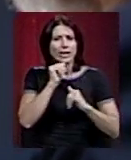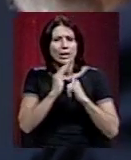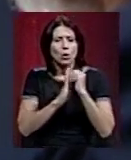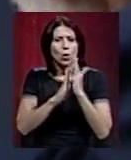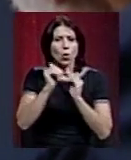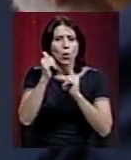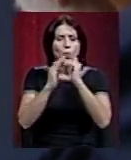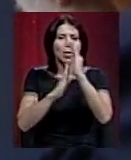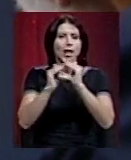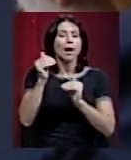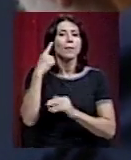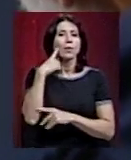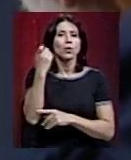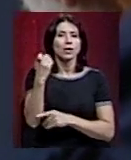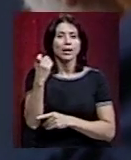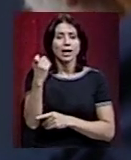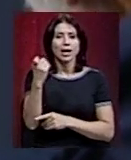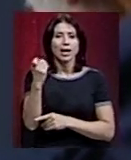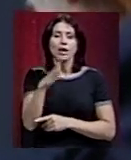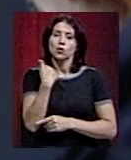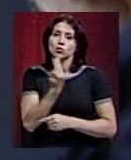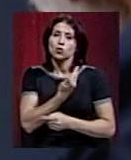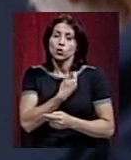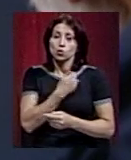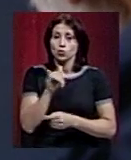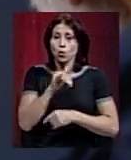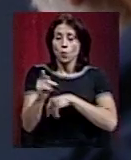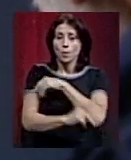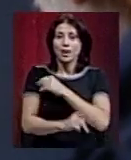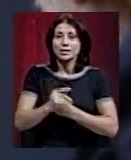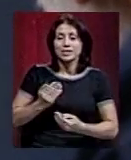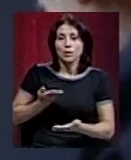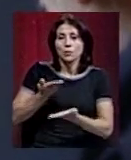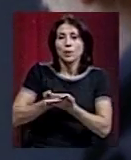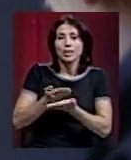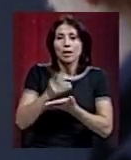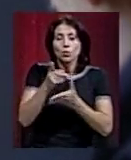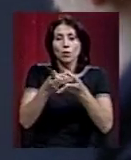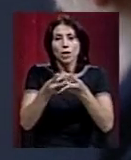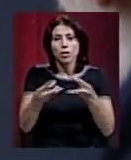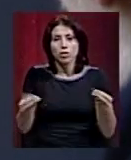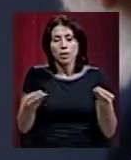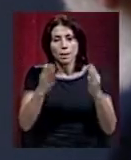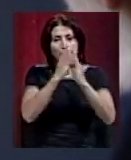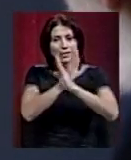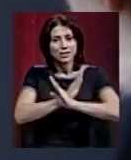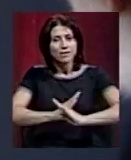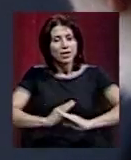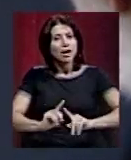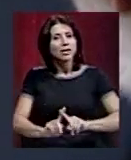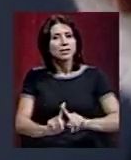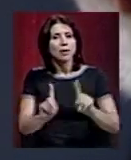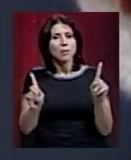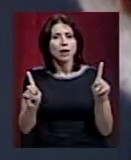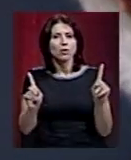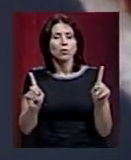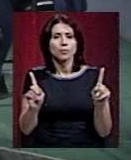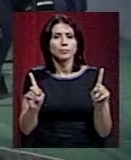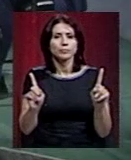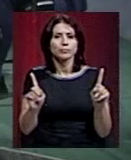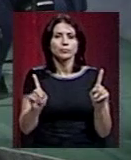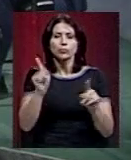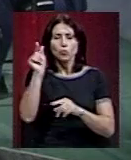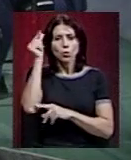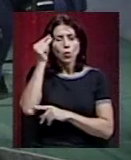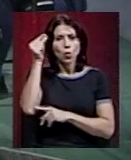porque estábamos planteando como país una solución pacífica y sin embargo